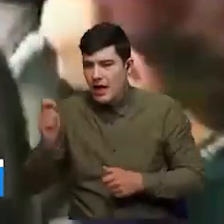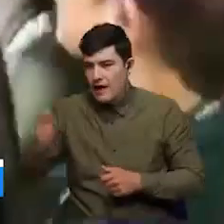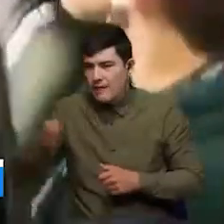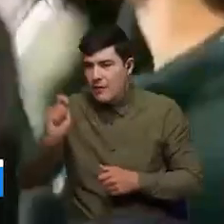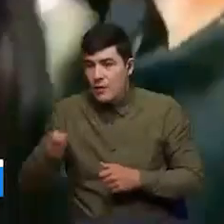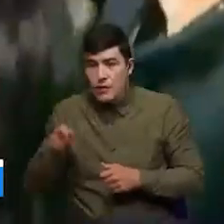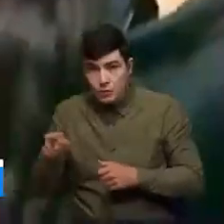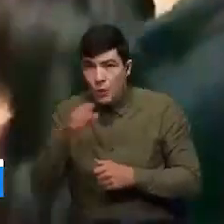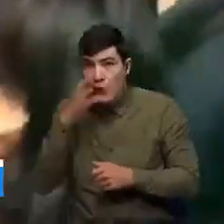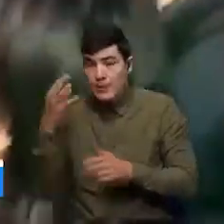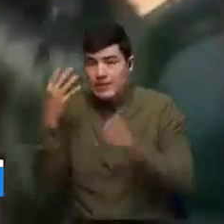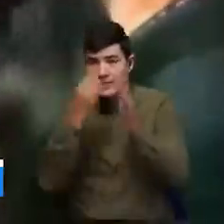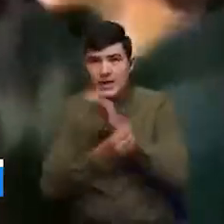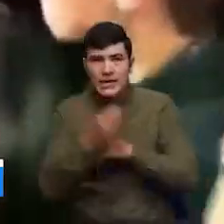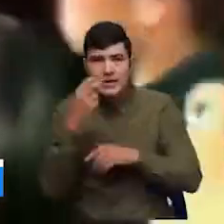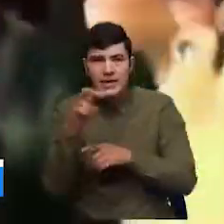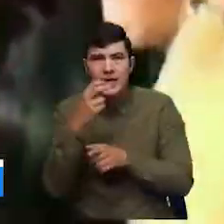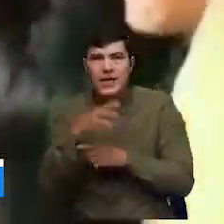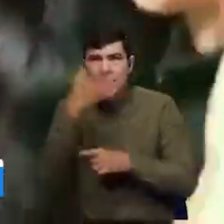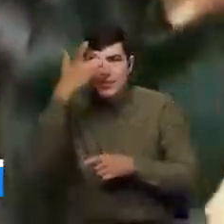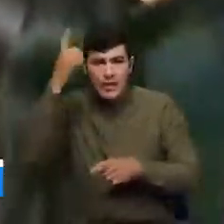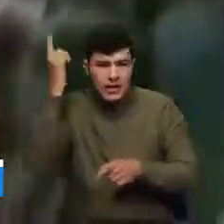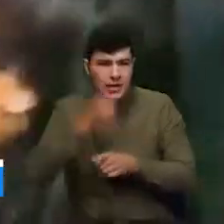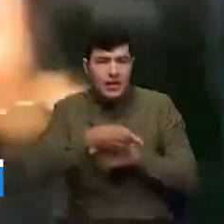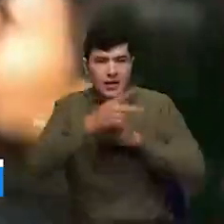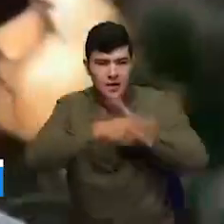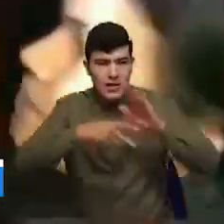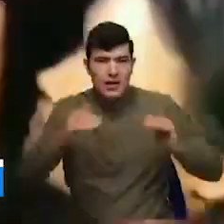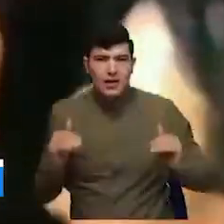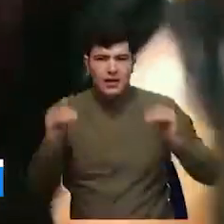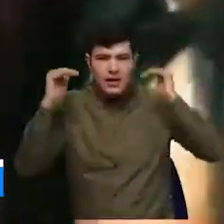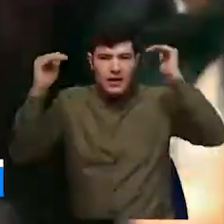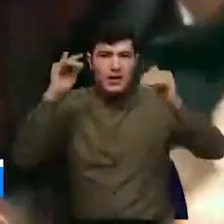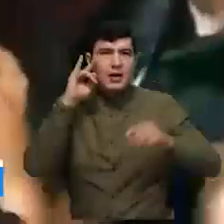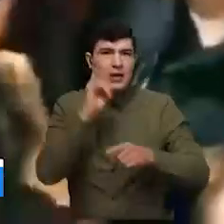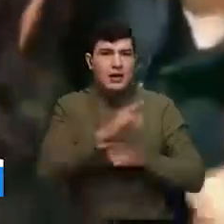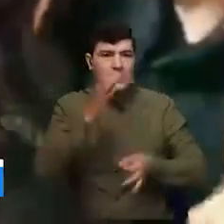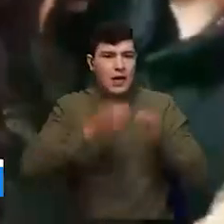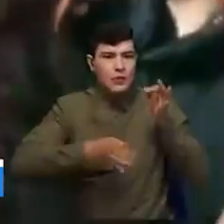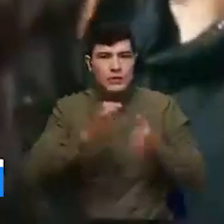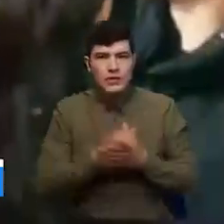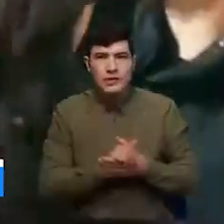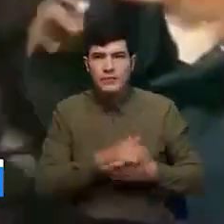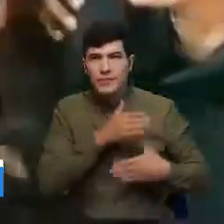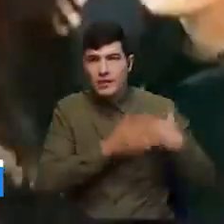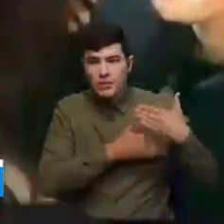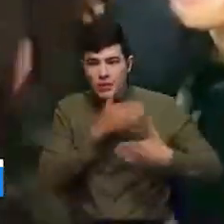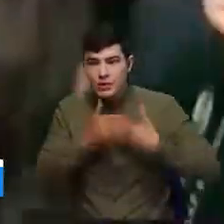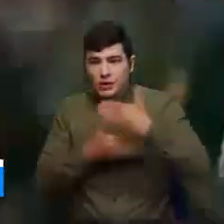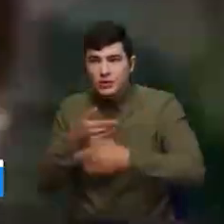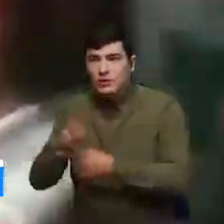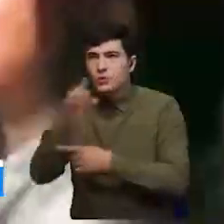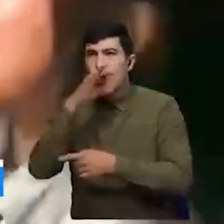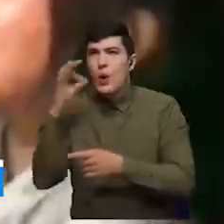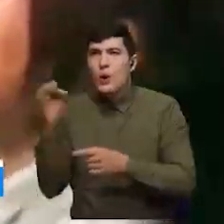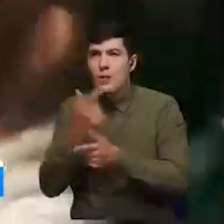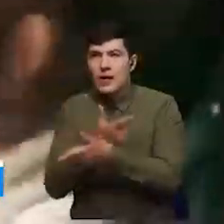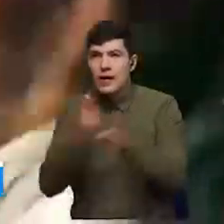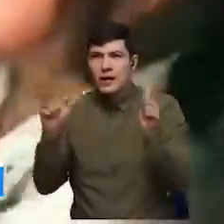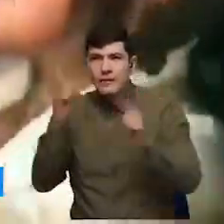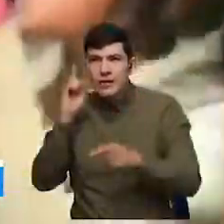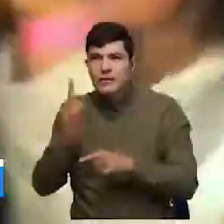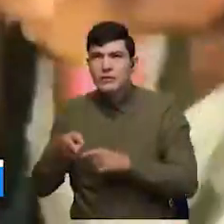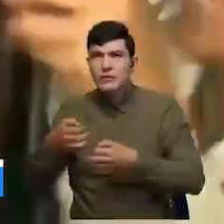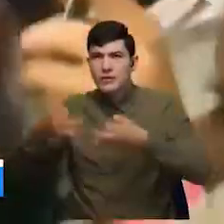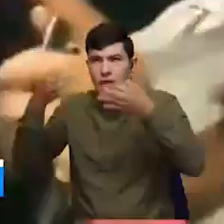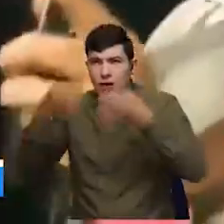del búnker de la Fiscalía por mandato de la Corte Suprema de Justicia. Los primeros pasos de hombre libre los dio luego de que se cumplieran